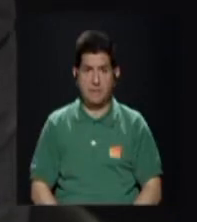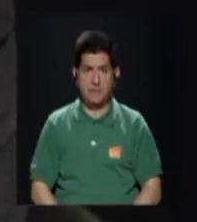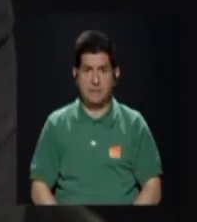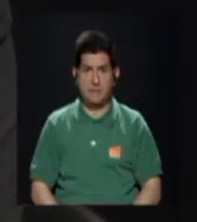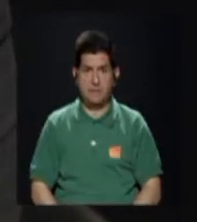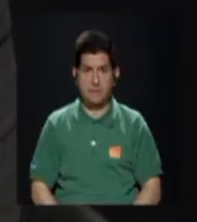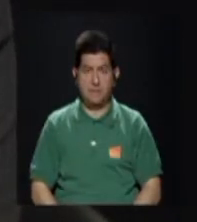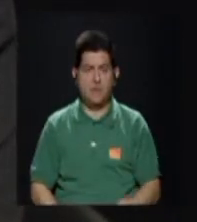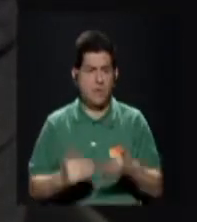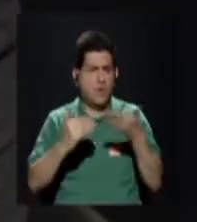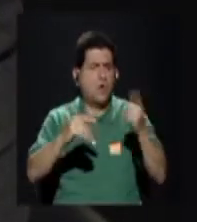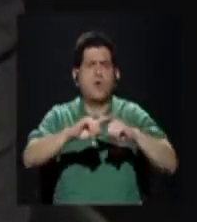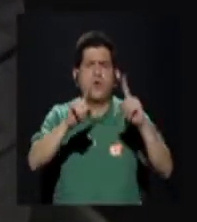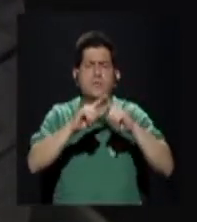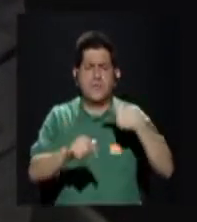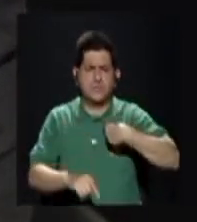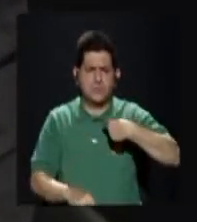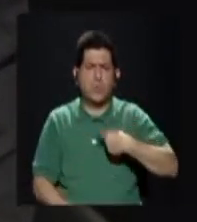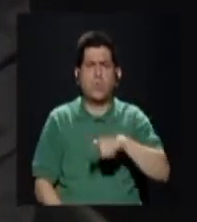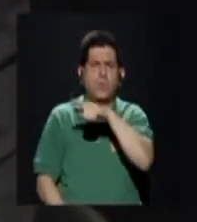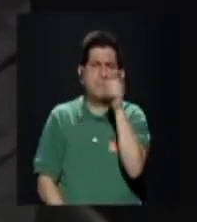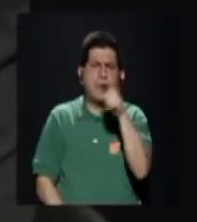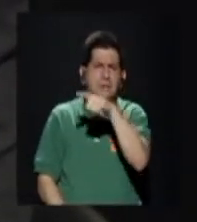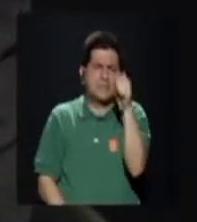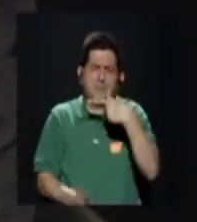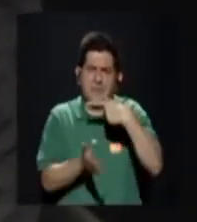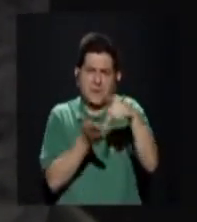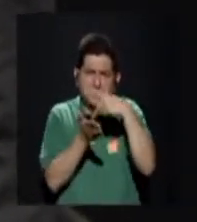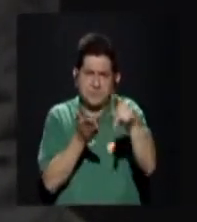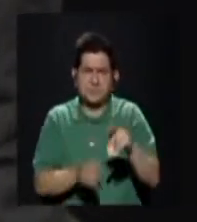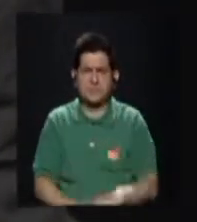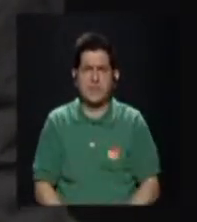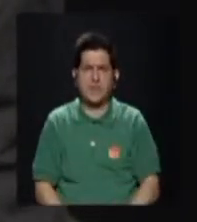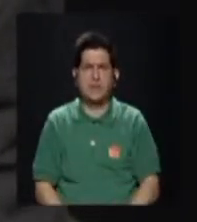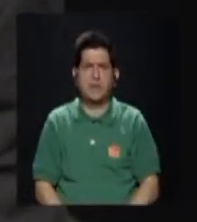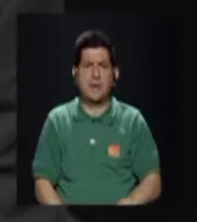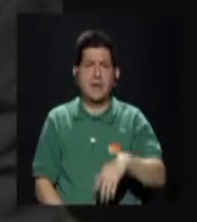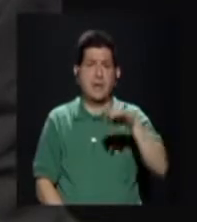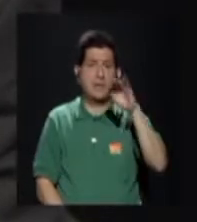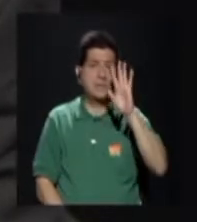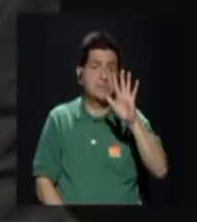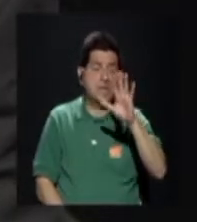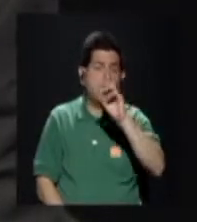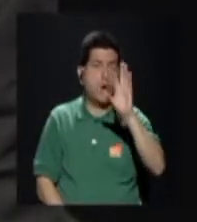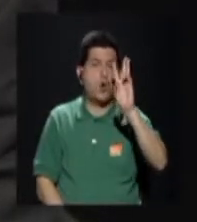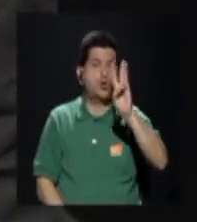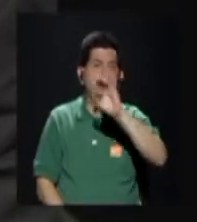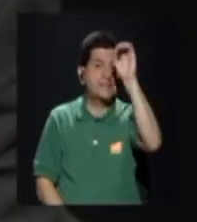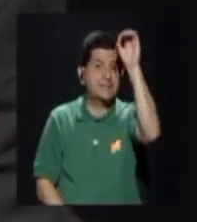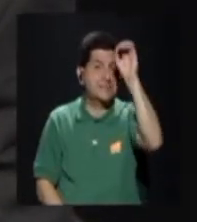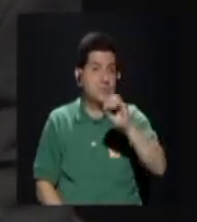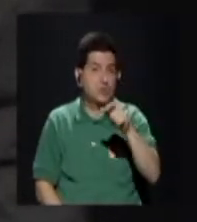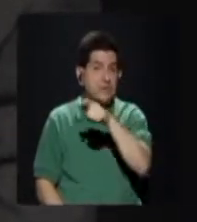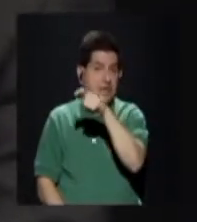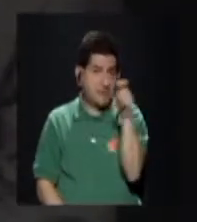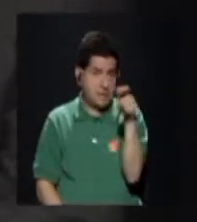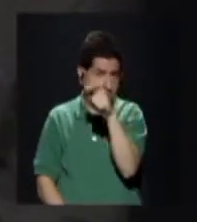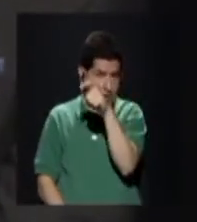de cositas que le meten a uno mensualmente, te sale un 5 o un 6%